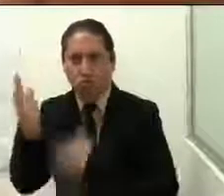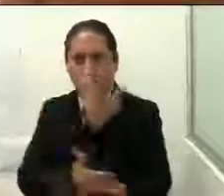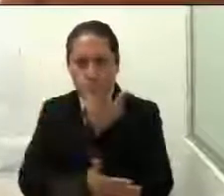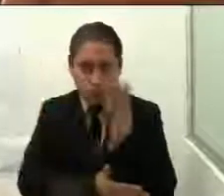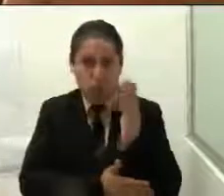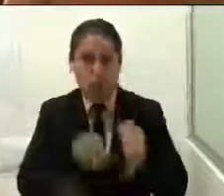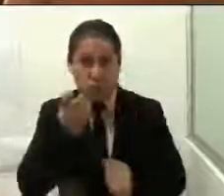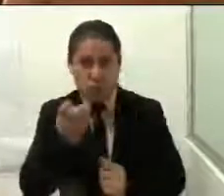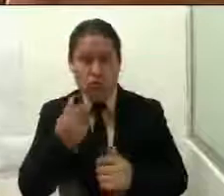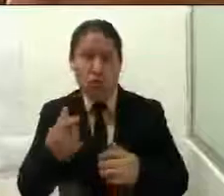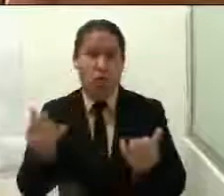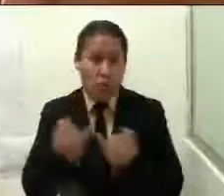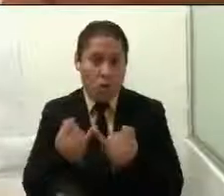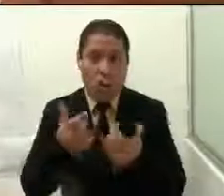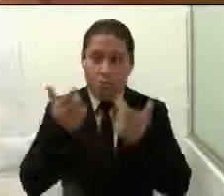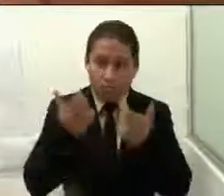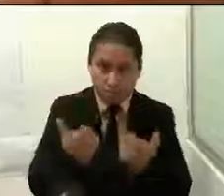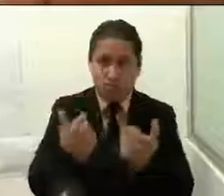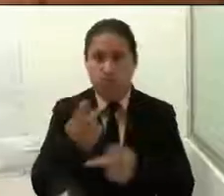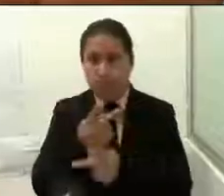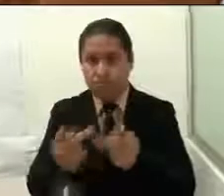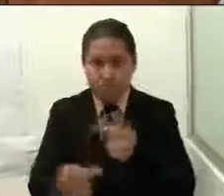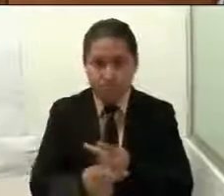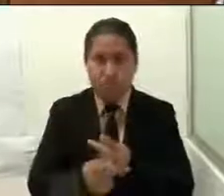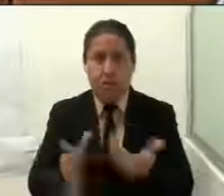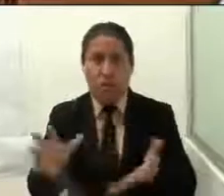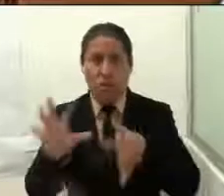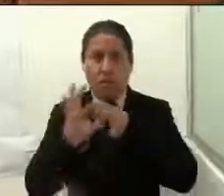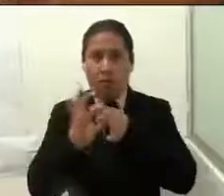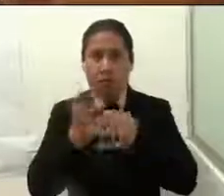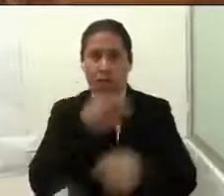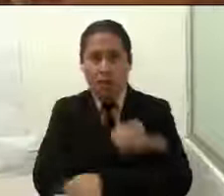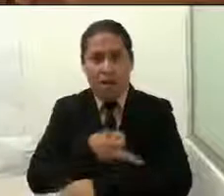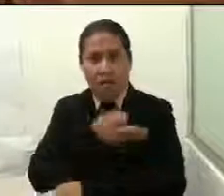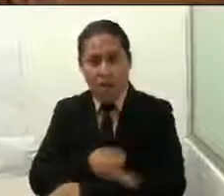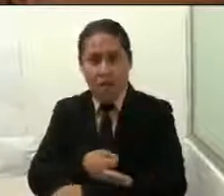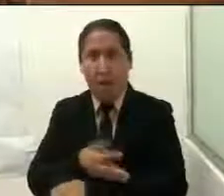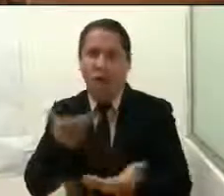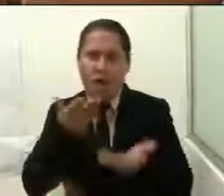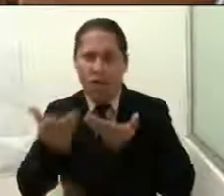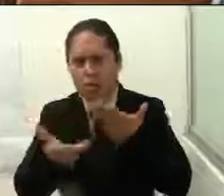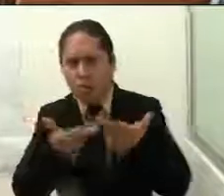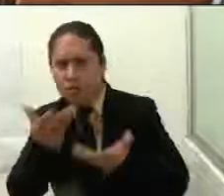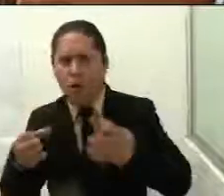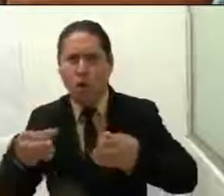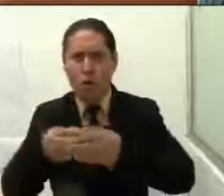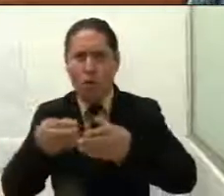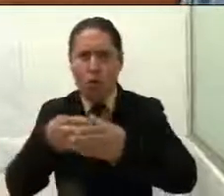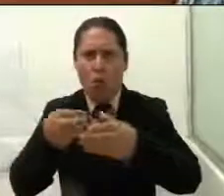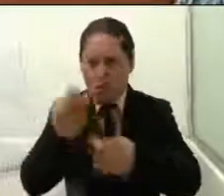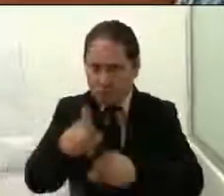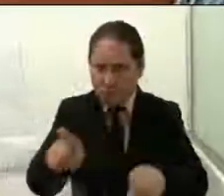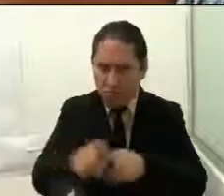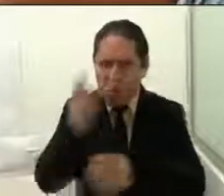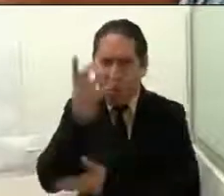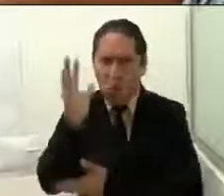además genera economías productivas que unen a las familias y promueven la convivencia comunitaria en el medio rural